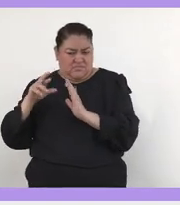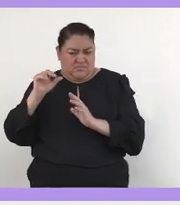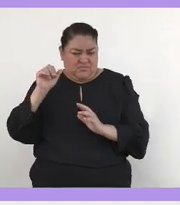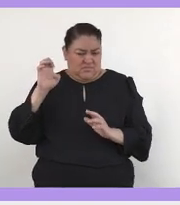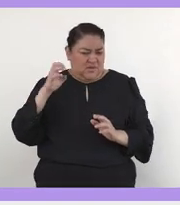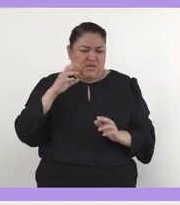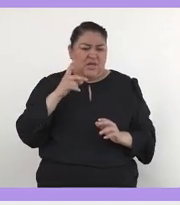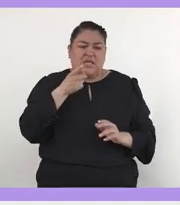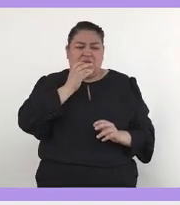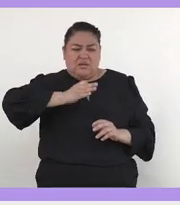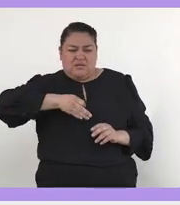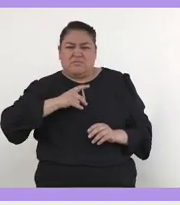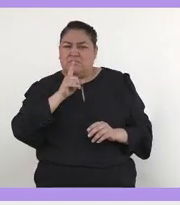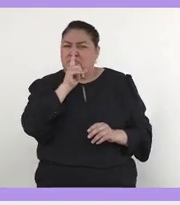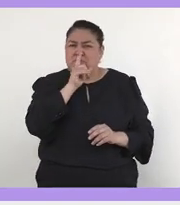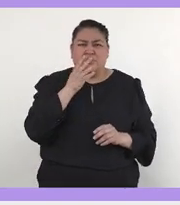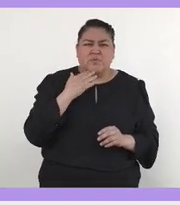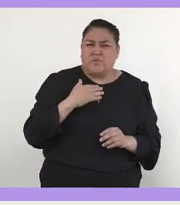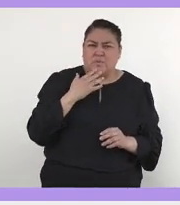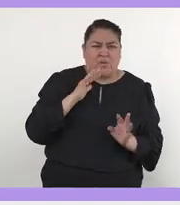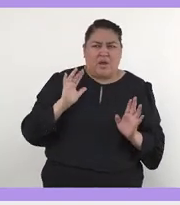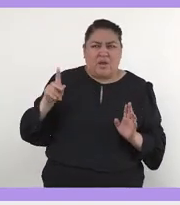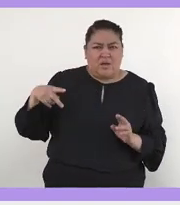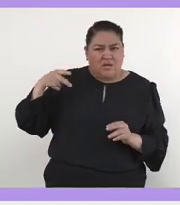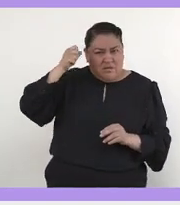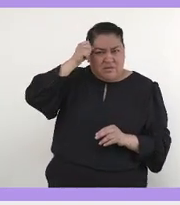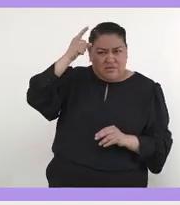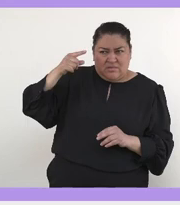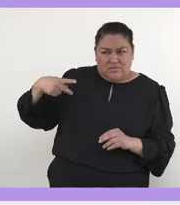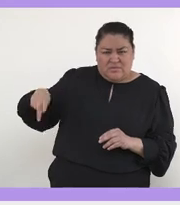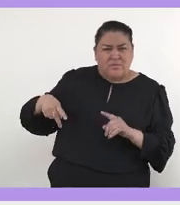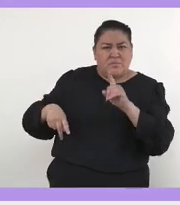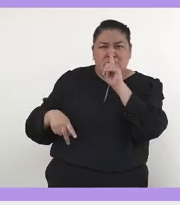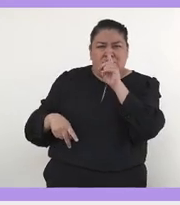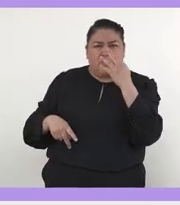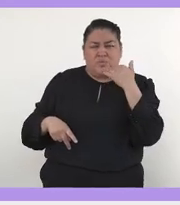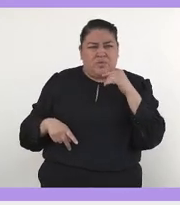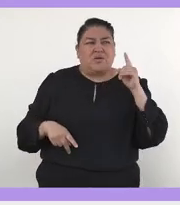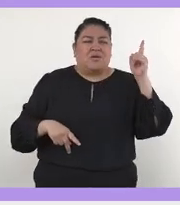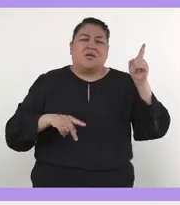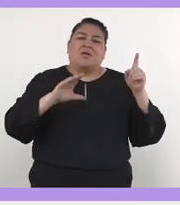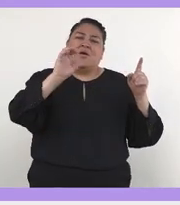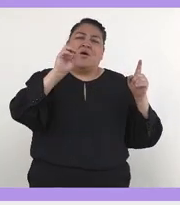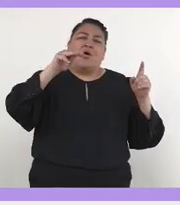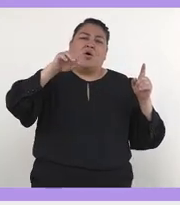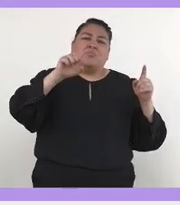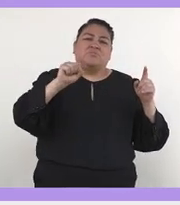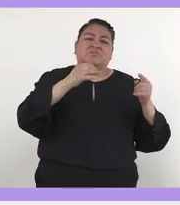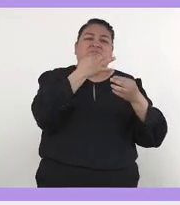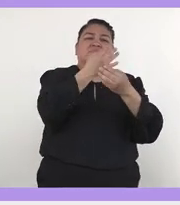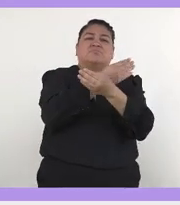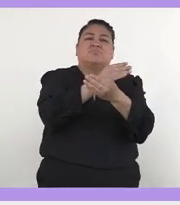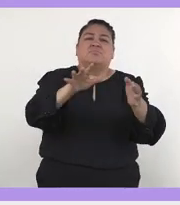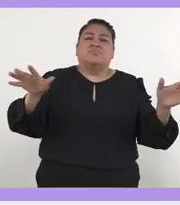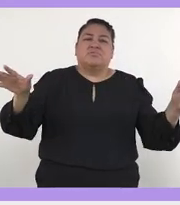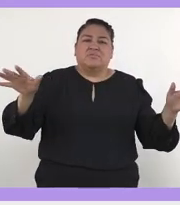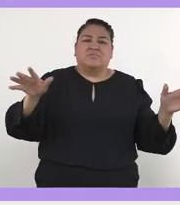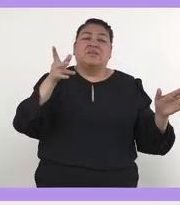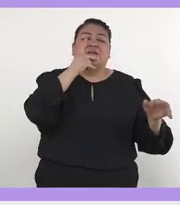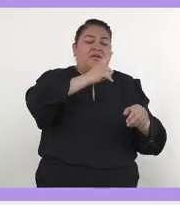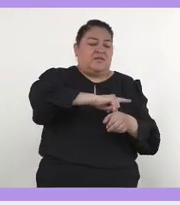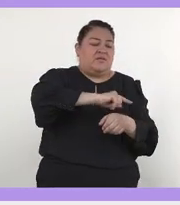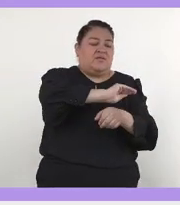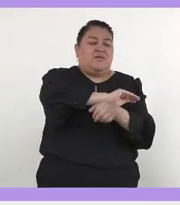atrás de ustedes por usar covid cuando la RAE no fue la que la creó la creó la Organización Mundial de la Salud precisamente para no estereotipar O sea